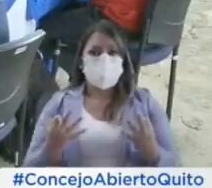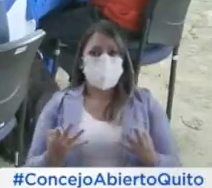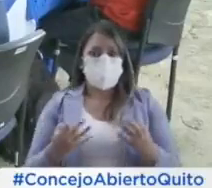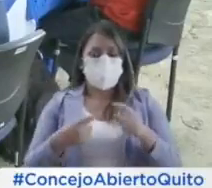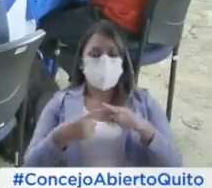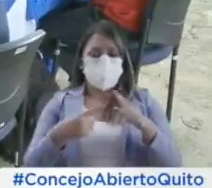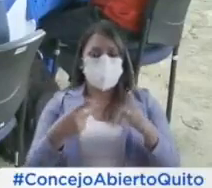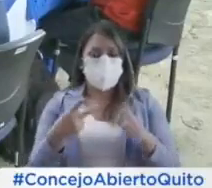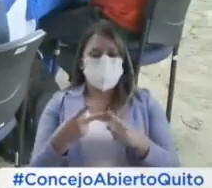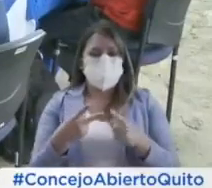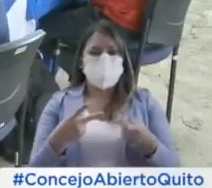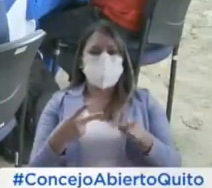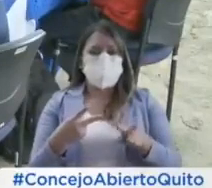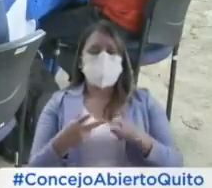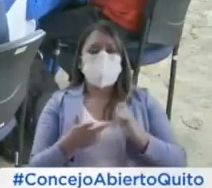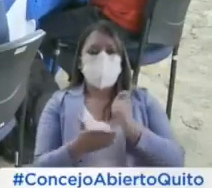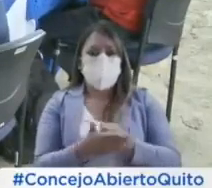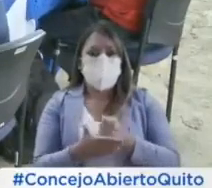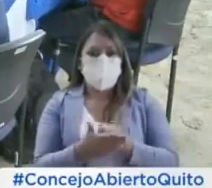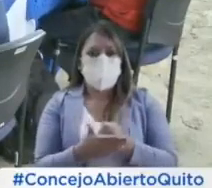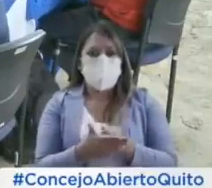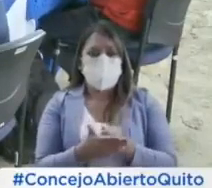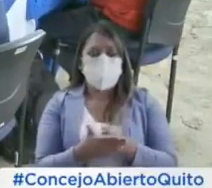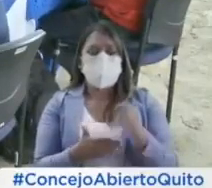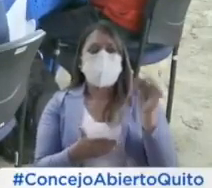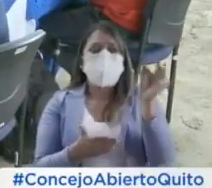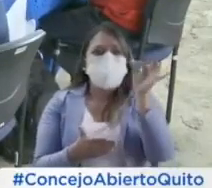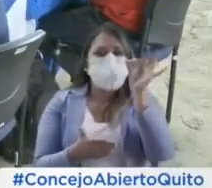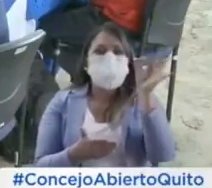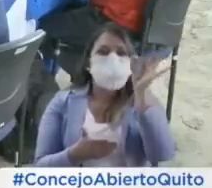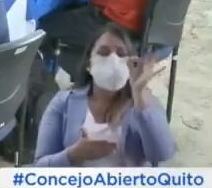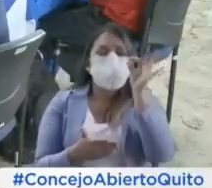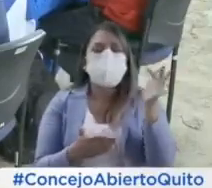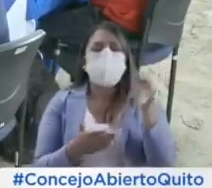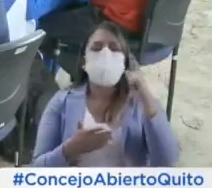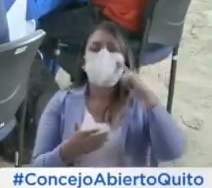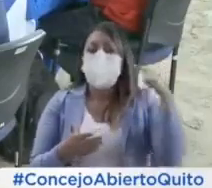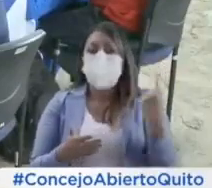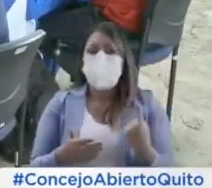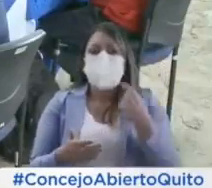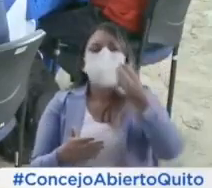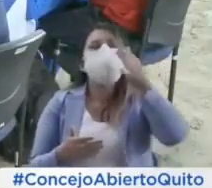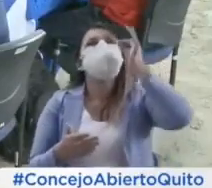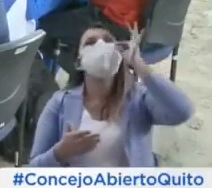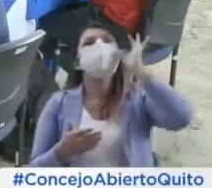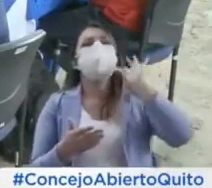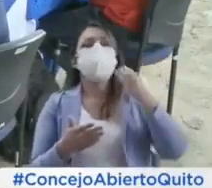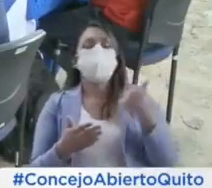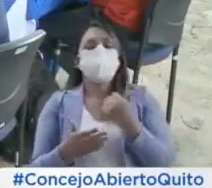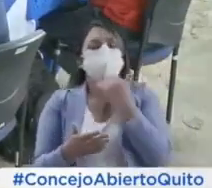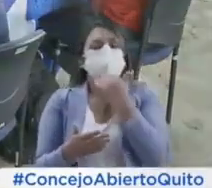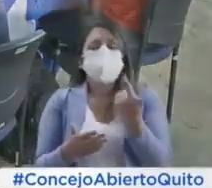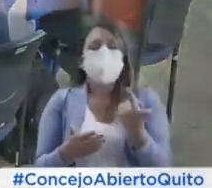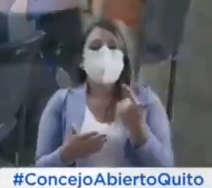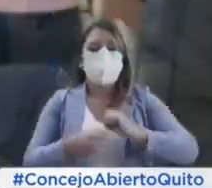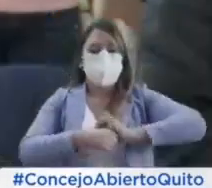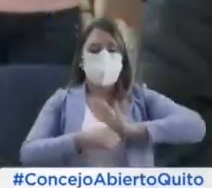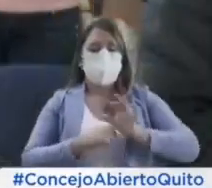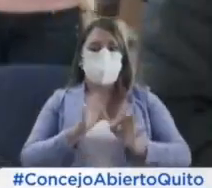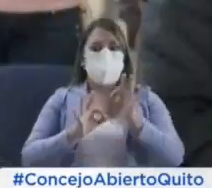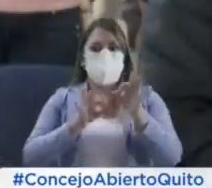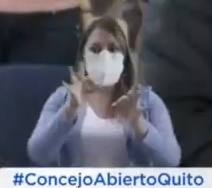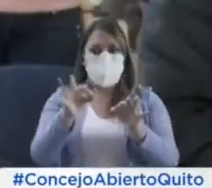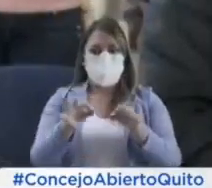para comprar las pruebas de antígenos que hasta ahora no se concretan, para firmar cualquier documento. Usted tiene